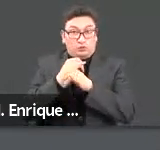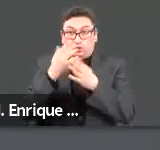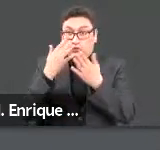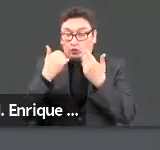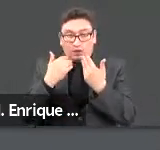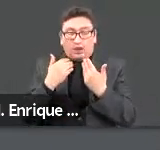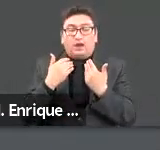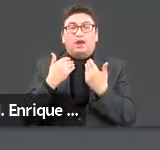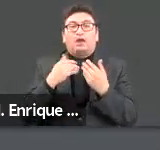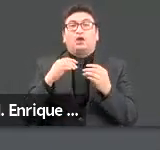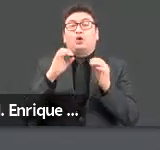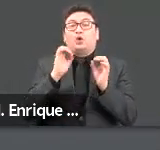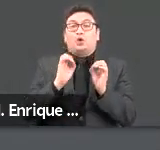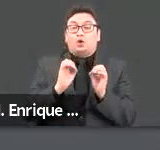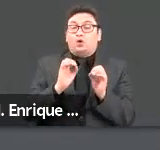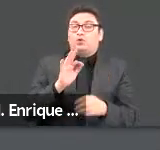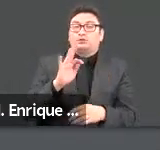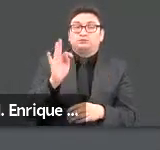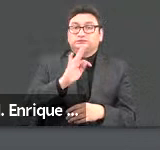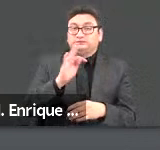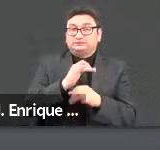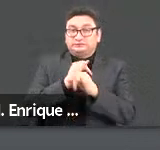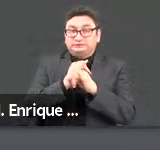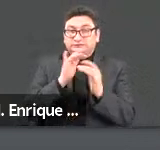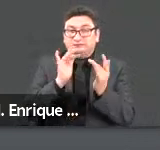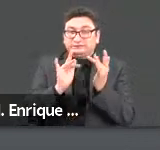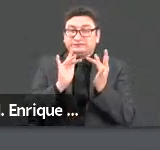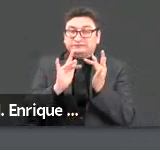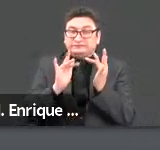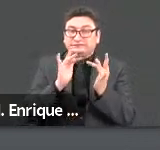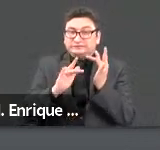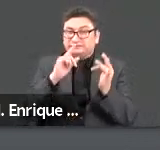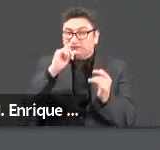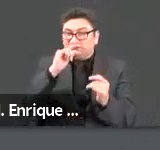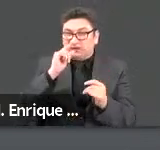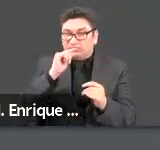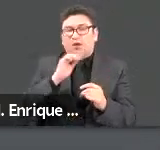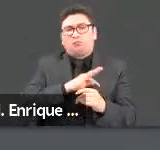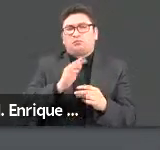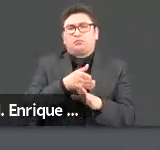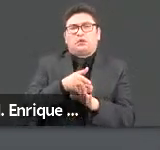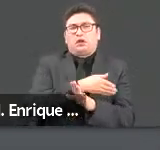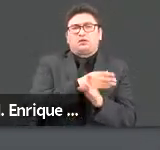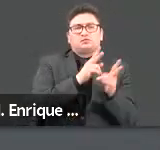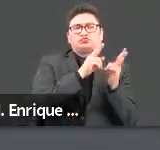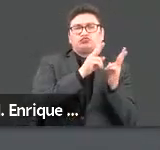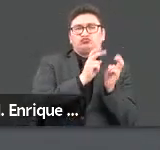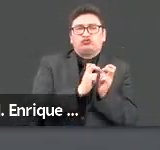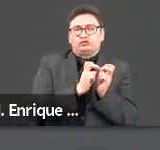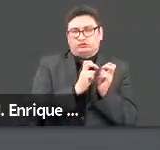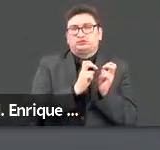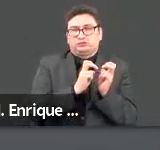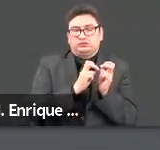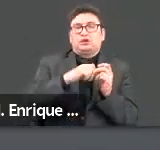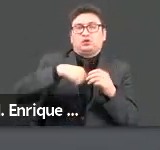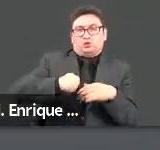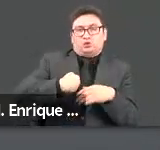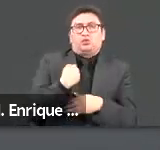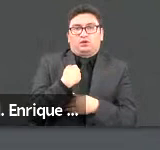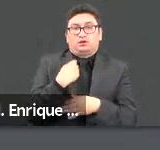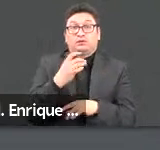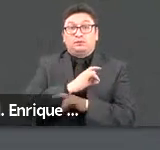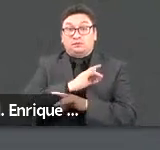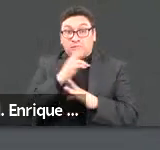o que el acceso sea limitado, entonces podemos nosotros descargar y ya tener toda esta información a la mano